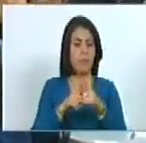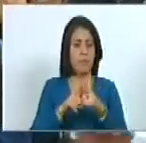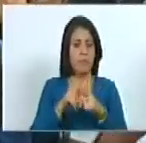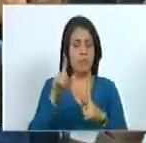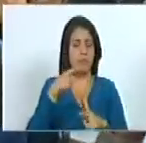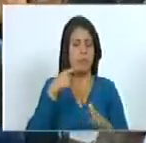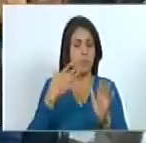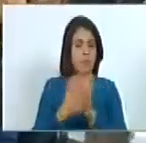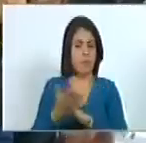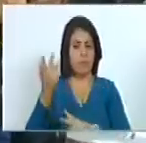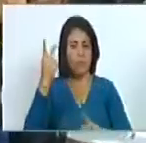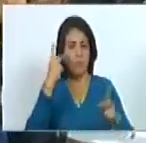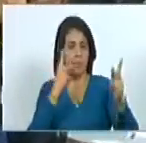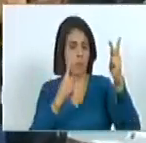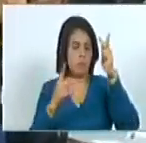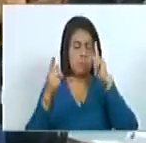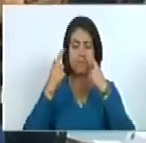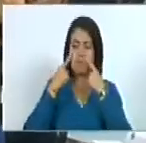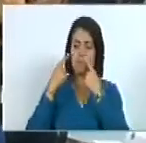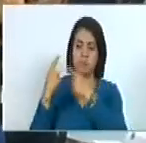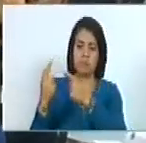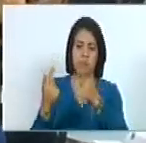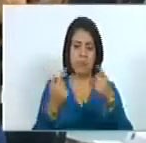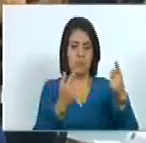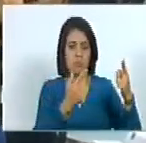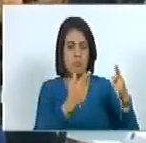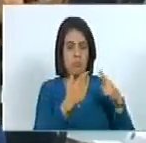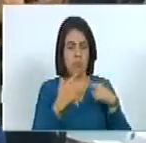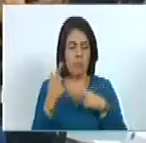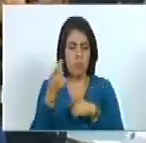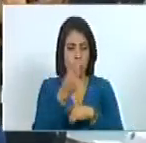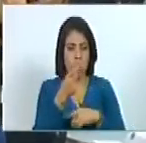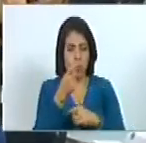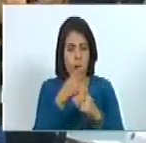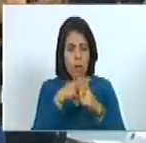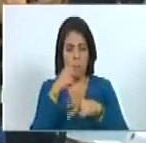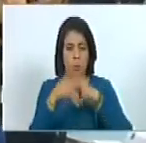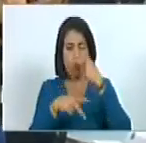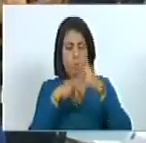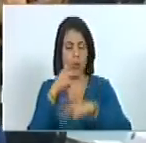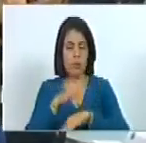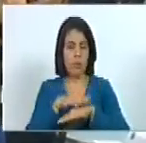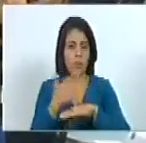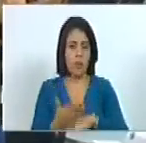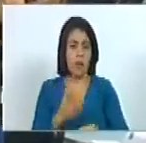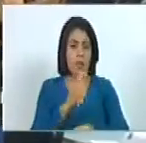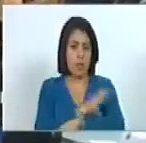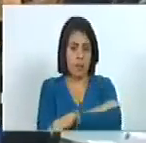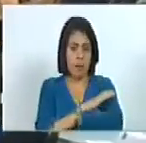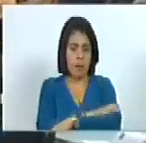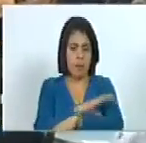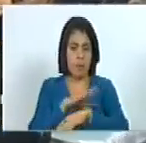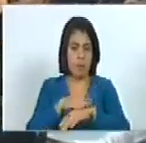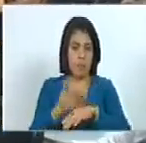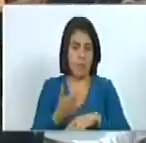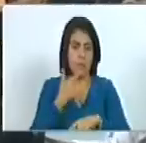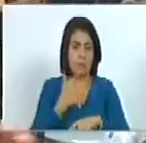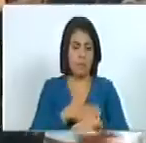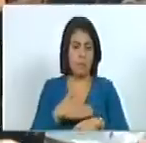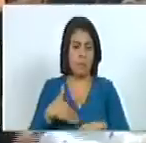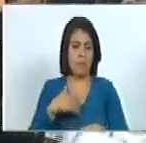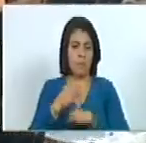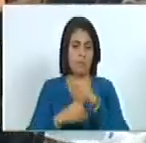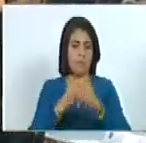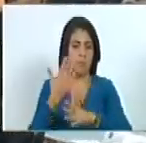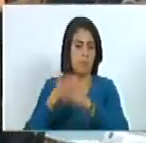Recordemos cómo se pasean por ese escenario como llena algunos políticos de la extrema derecha, que lo habían